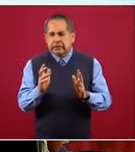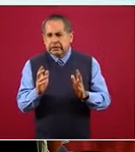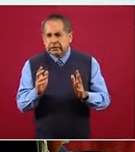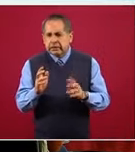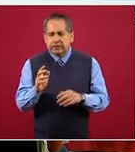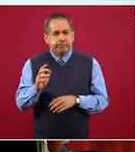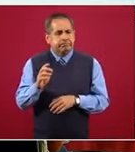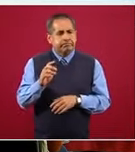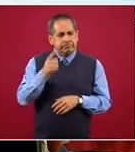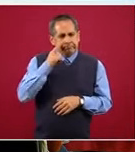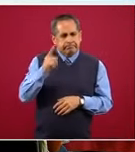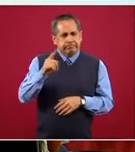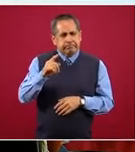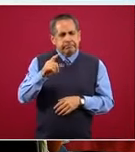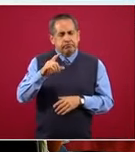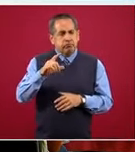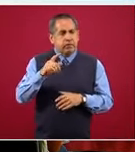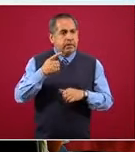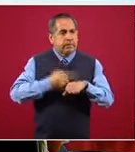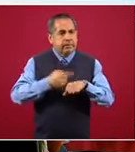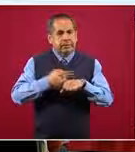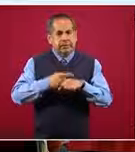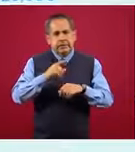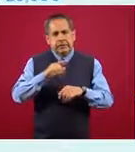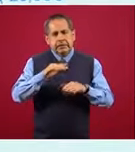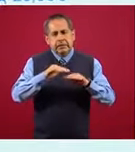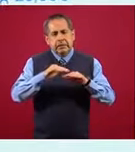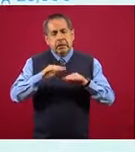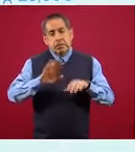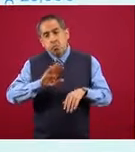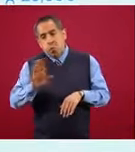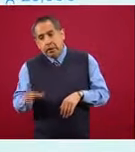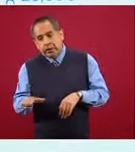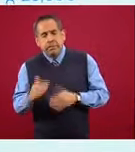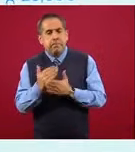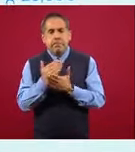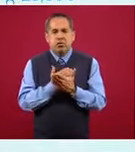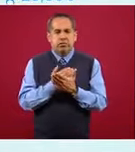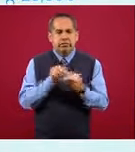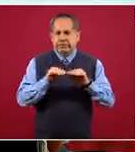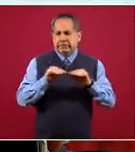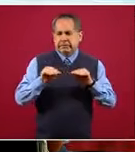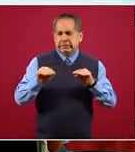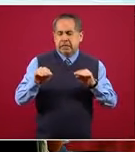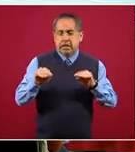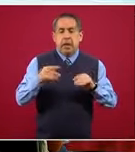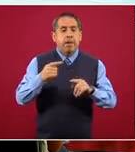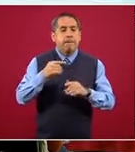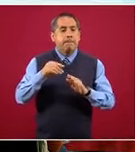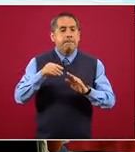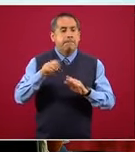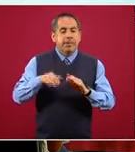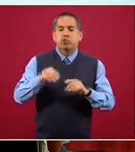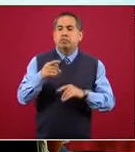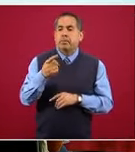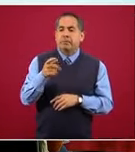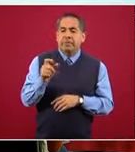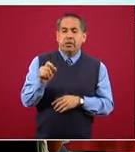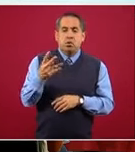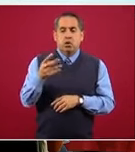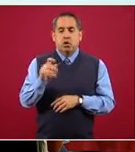tendencia descendente que se ha mantenido de esa manera en las defunciones, menos 24% el cambio